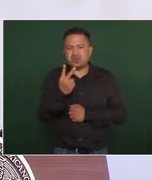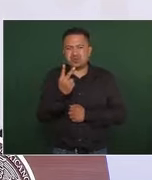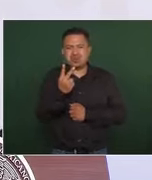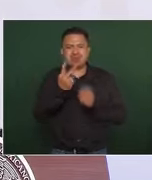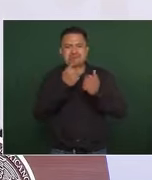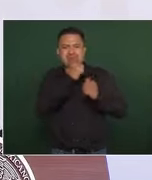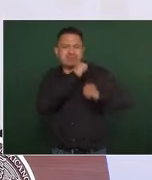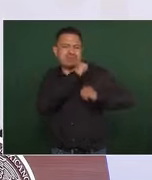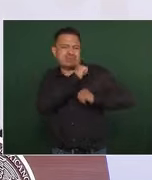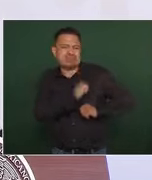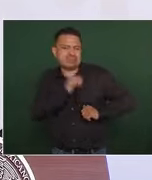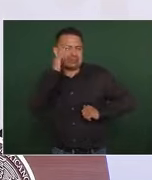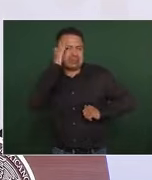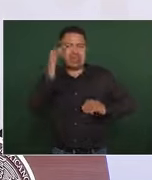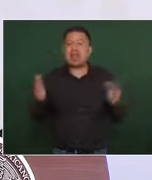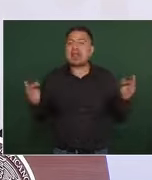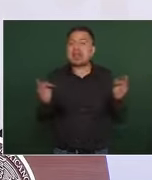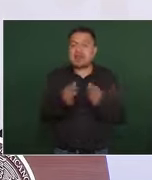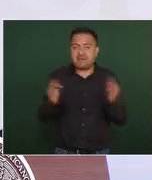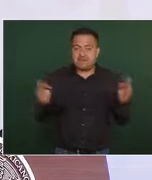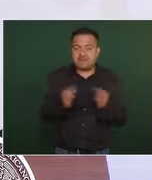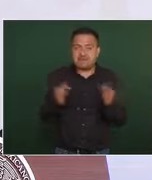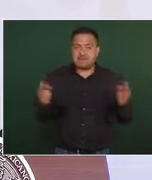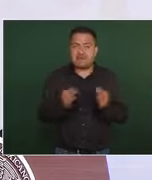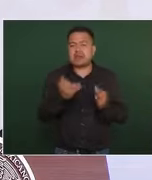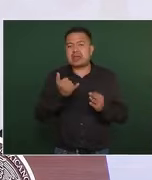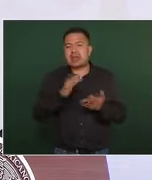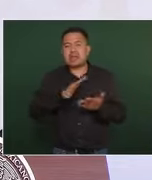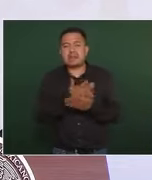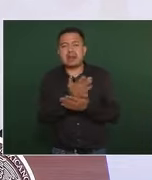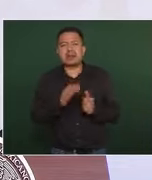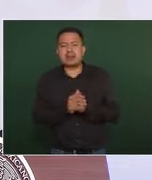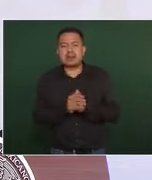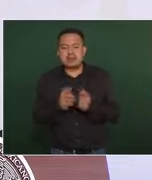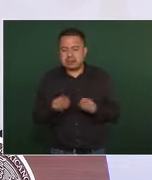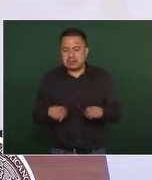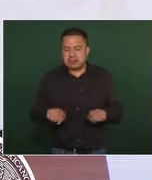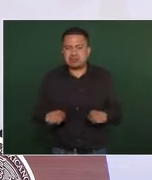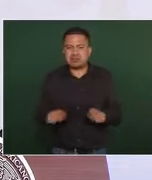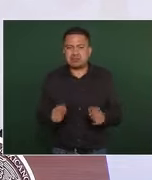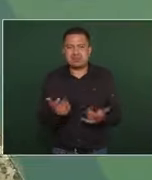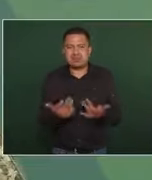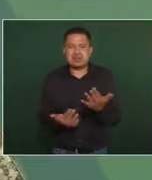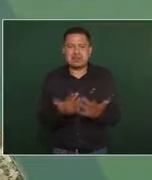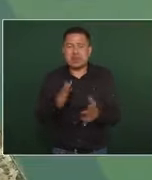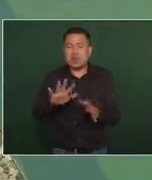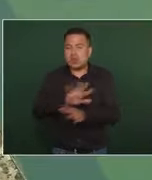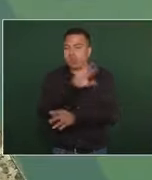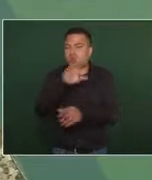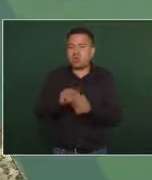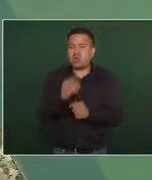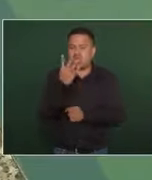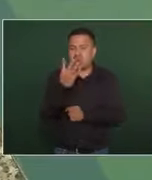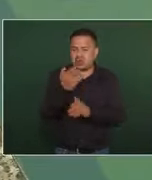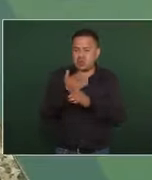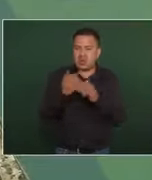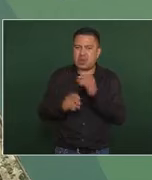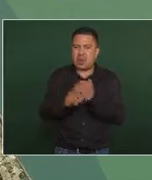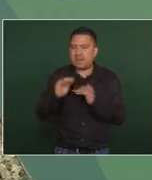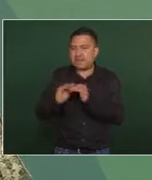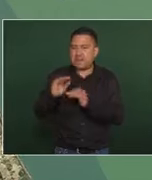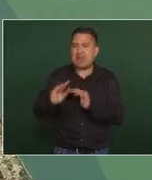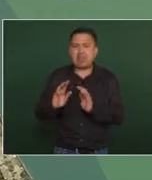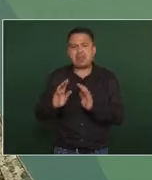enseres principales, los refrigeradores y las estufas. Todo el resto, los otros cuatro artículos, ya